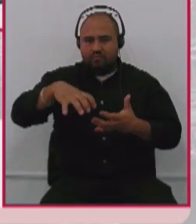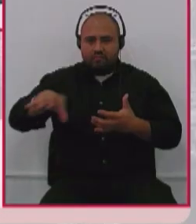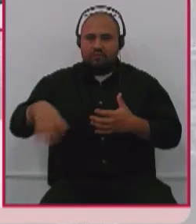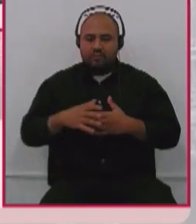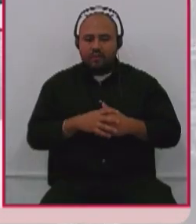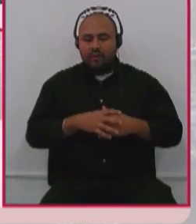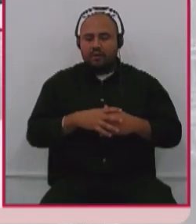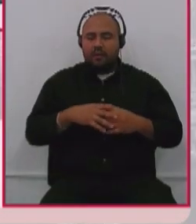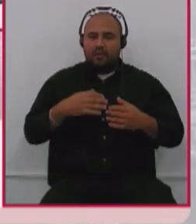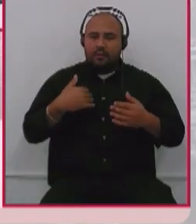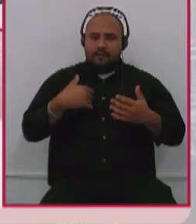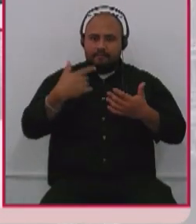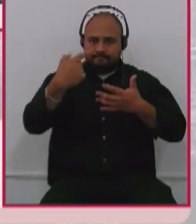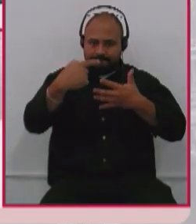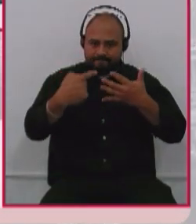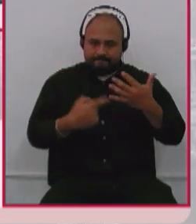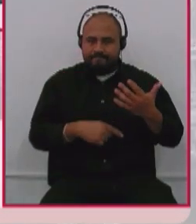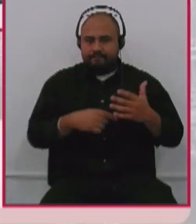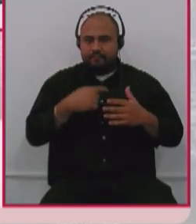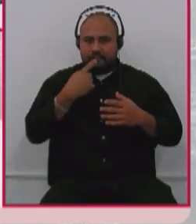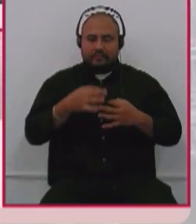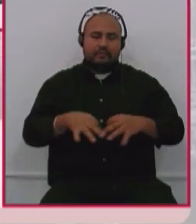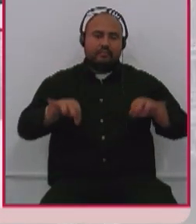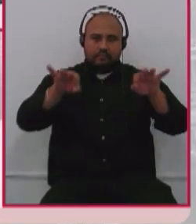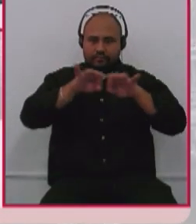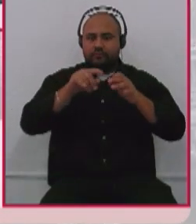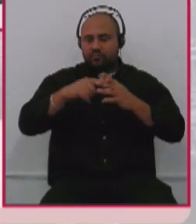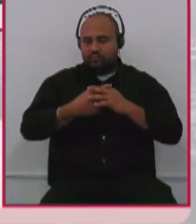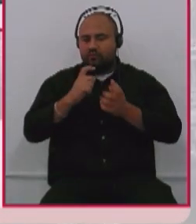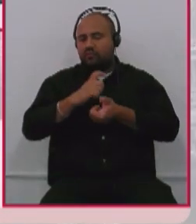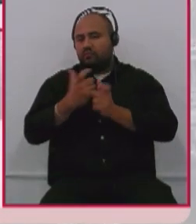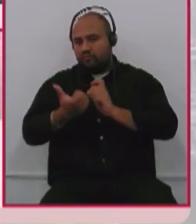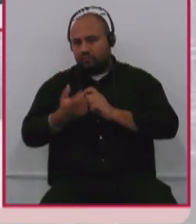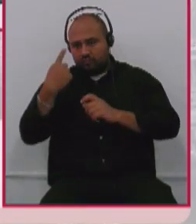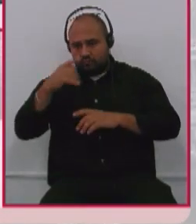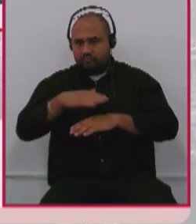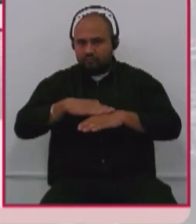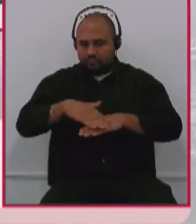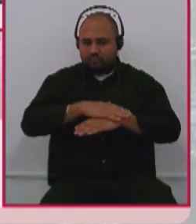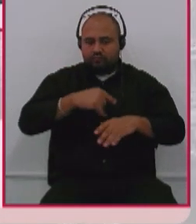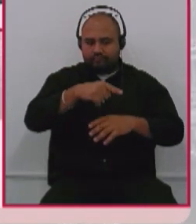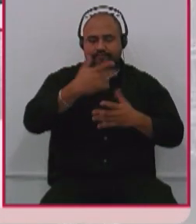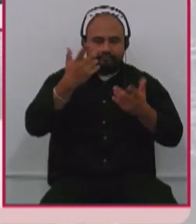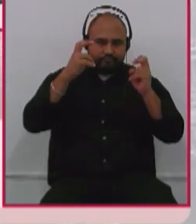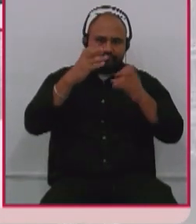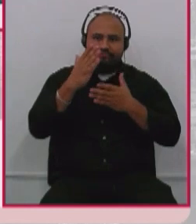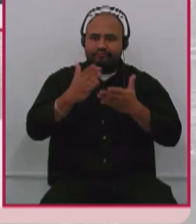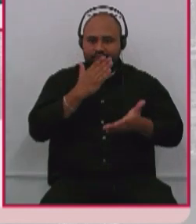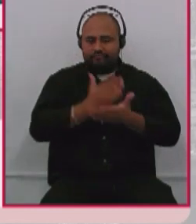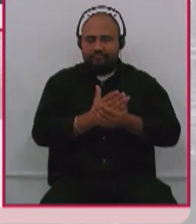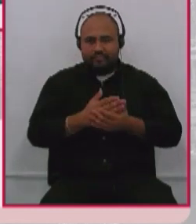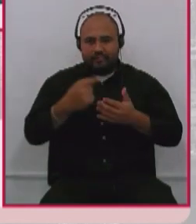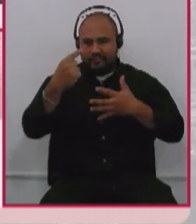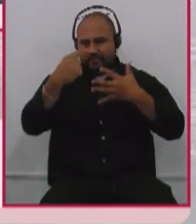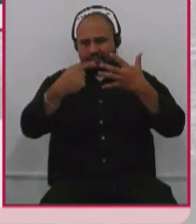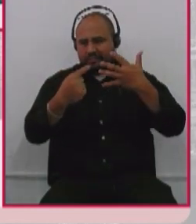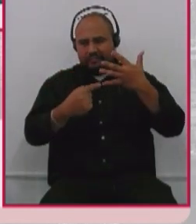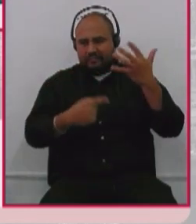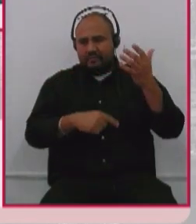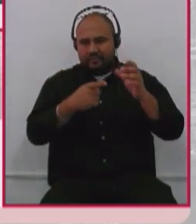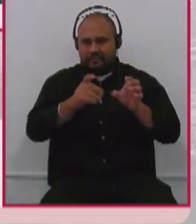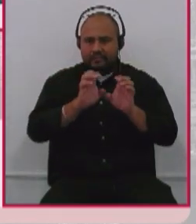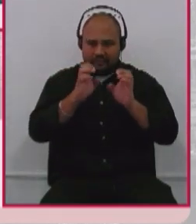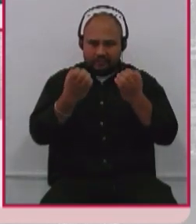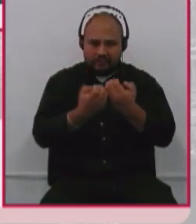Y es importante esto porque esto es un inicio de un cambio para abordar estos problemas, ¿no? Y tenía muchas características este equipo